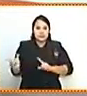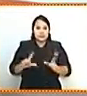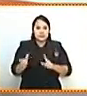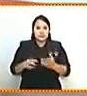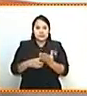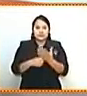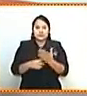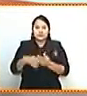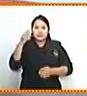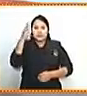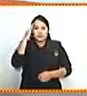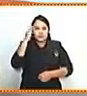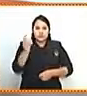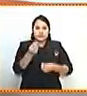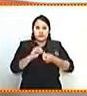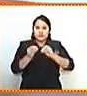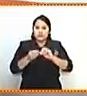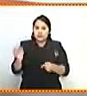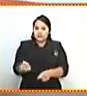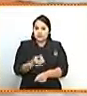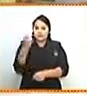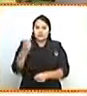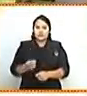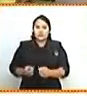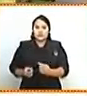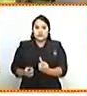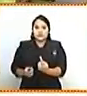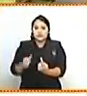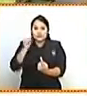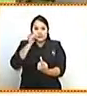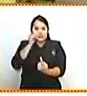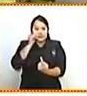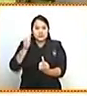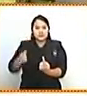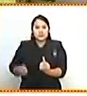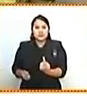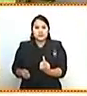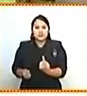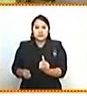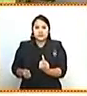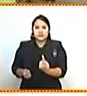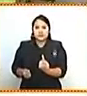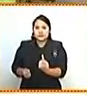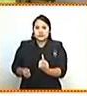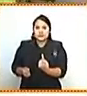porque vamos a conocer el primer dígito seleccionado. Atentos porque este es